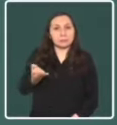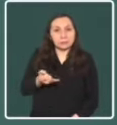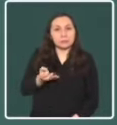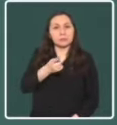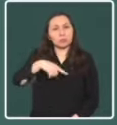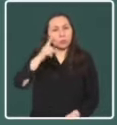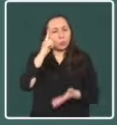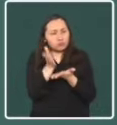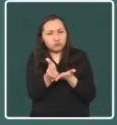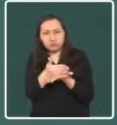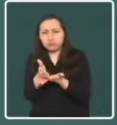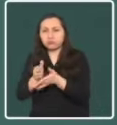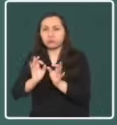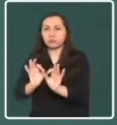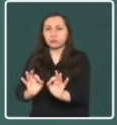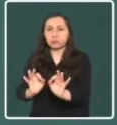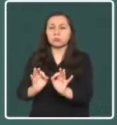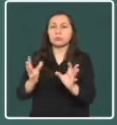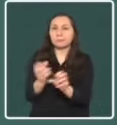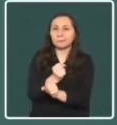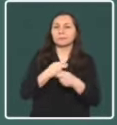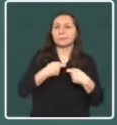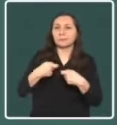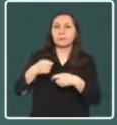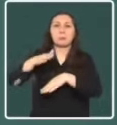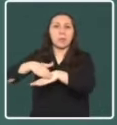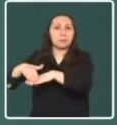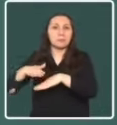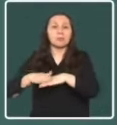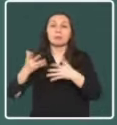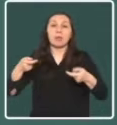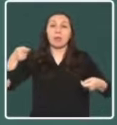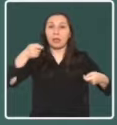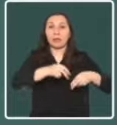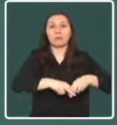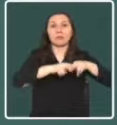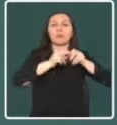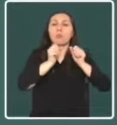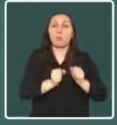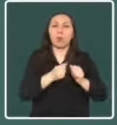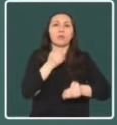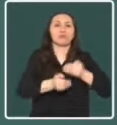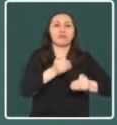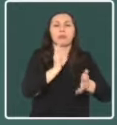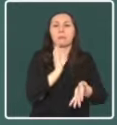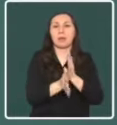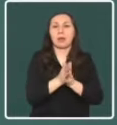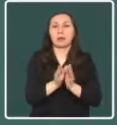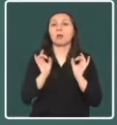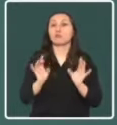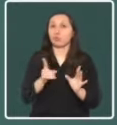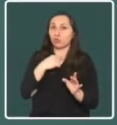logren racionalizar y hacer más eficiente los permisos para que las inversiones puedan fluir más rápido.